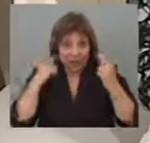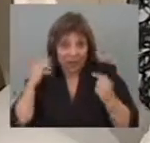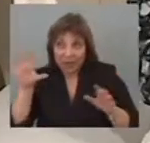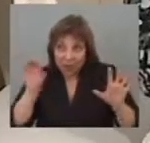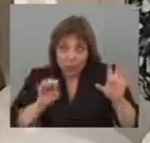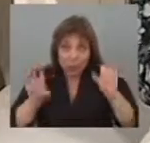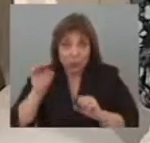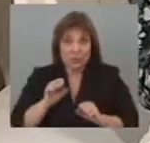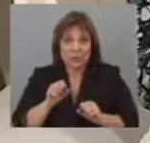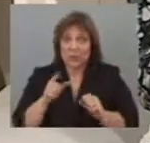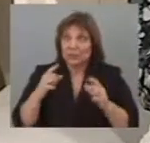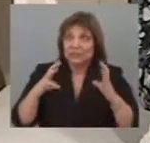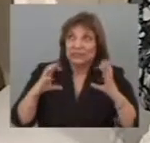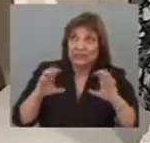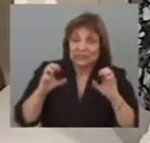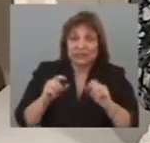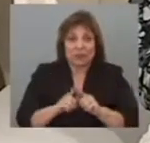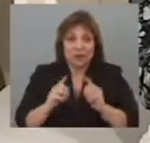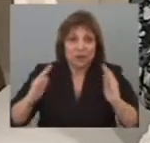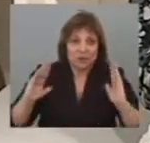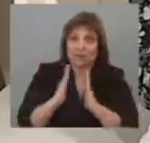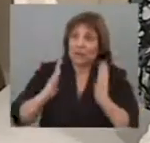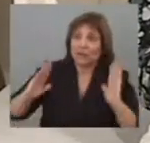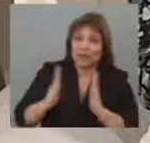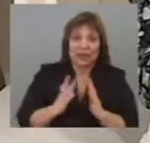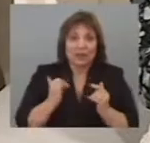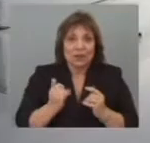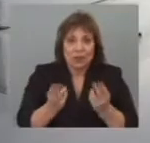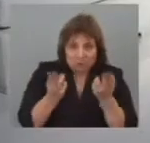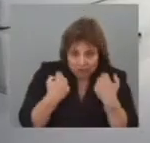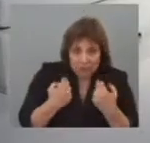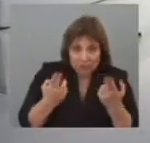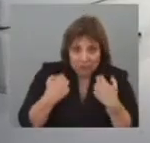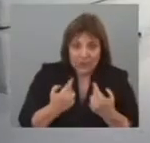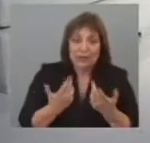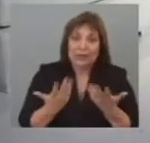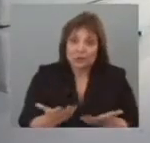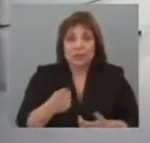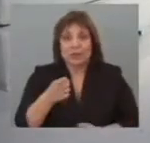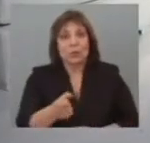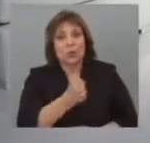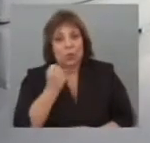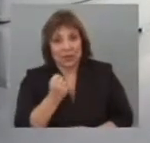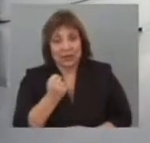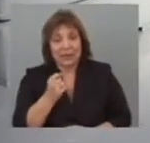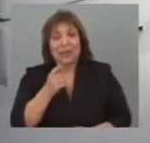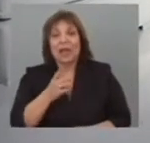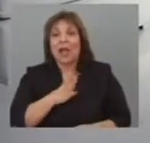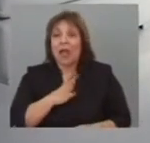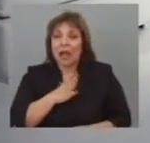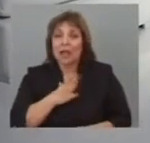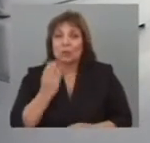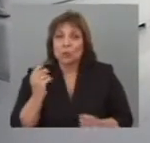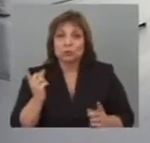hostilidad, de enfrentamiento y de sometimiento. Por lo tanto, es muy importante. E indudablemente muchos de los